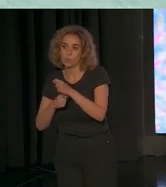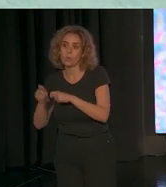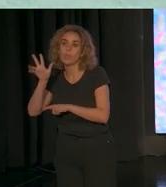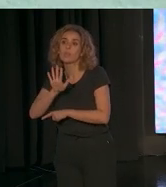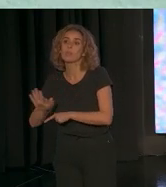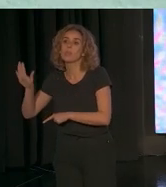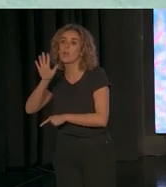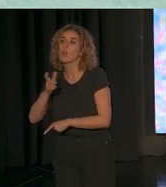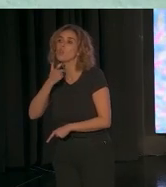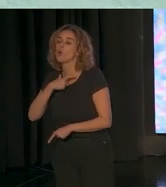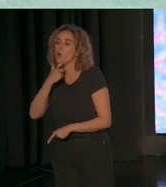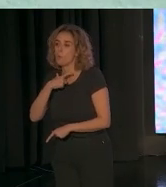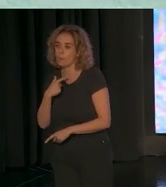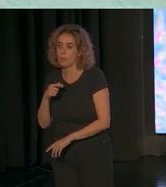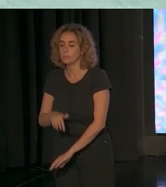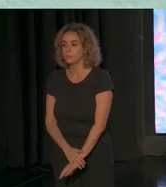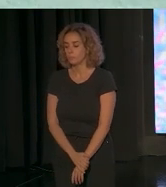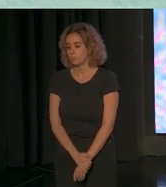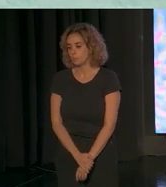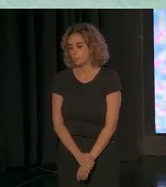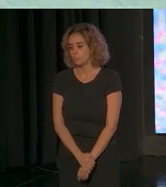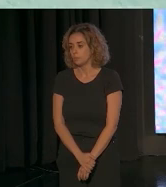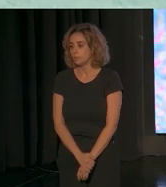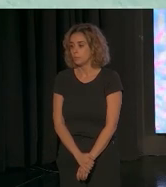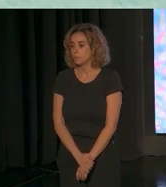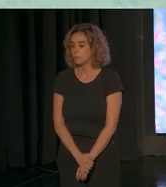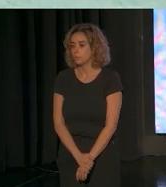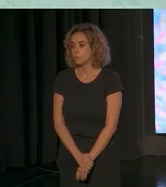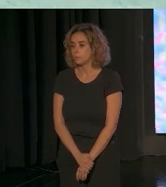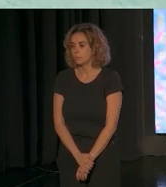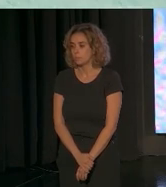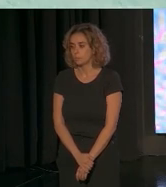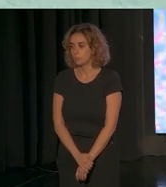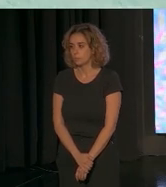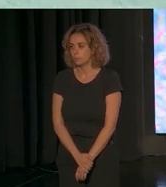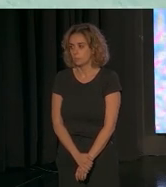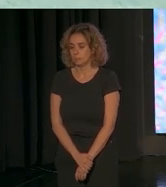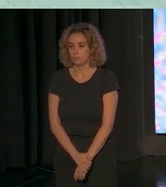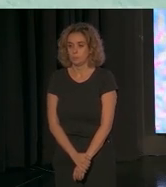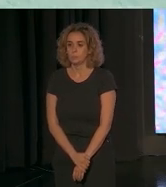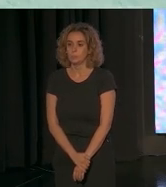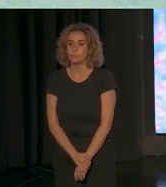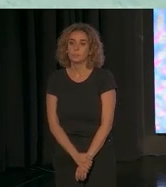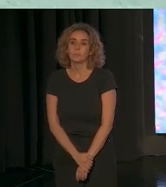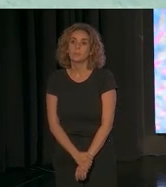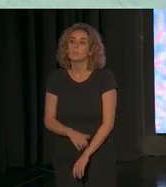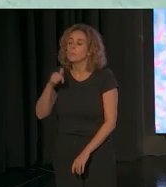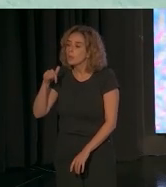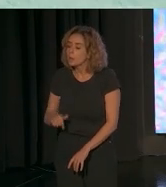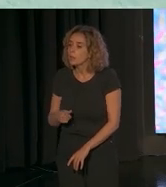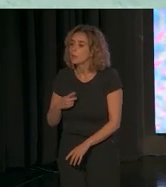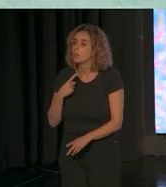de Logopedas de Latvia, de Letonia, que fue online y no pudimos ir. Una pena. Estas han